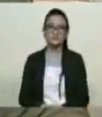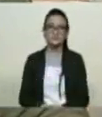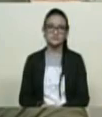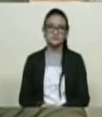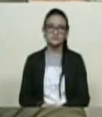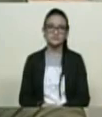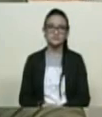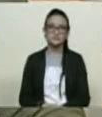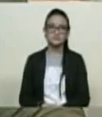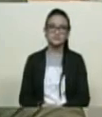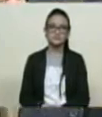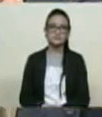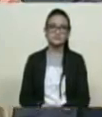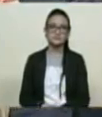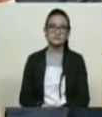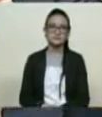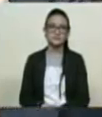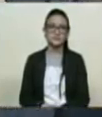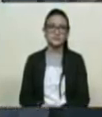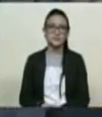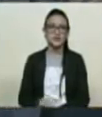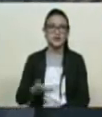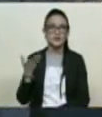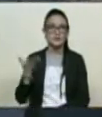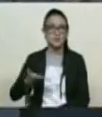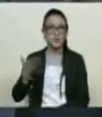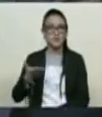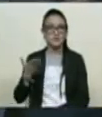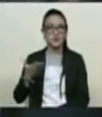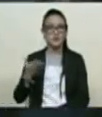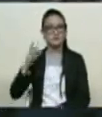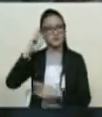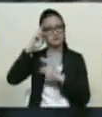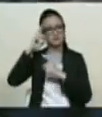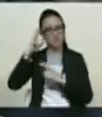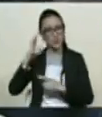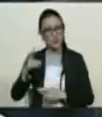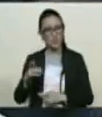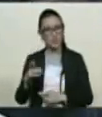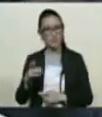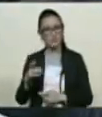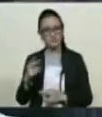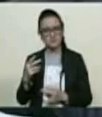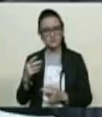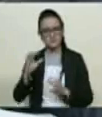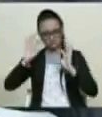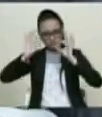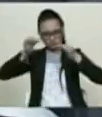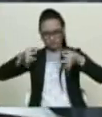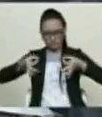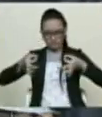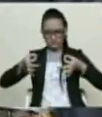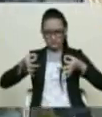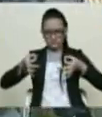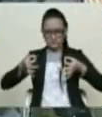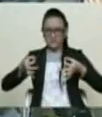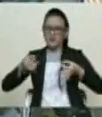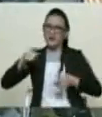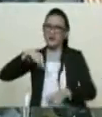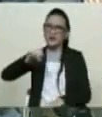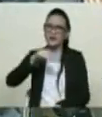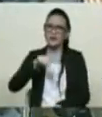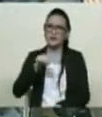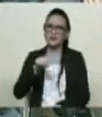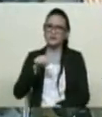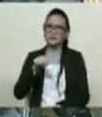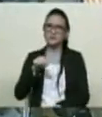Pero es importante que reconozcamos y nos veamos y nos vean que esto es la concreción